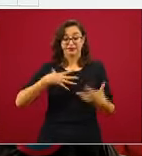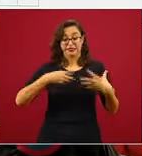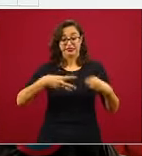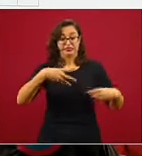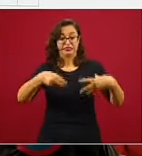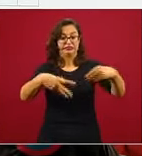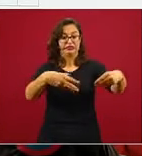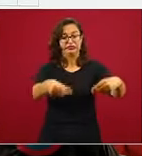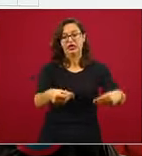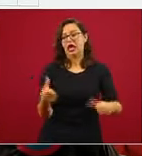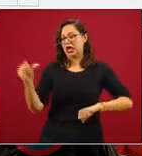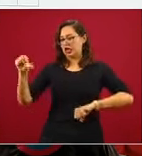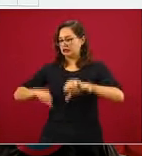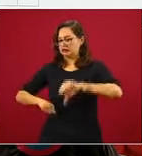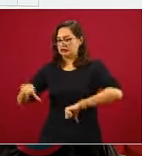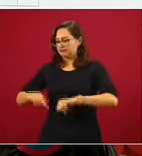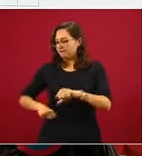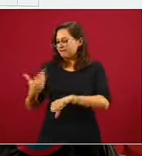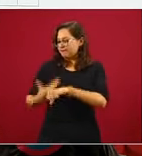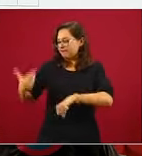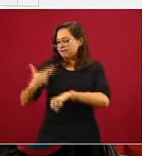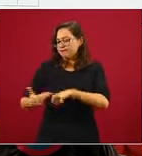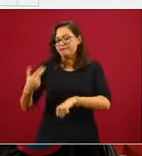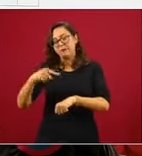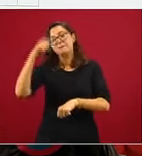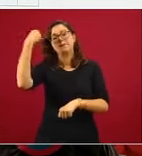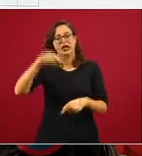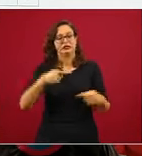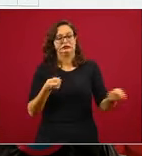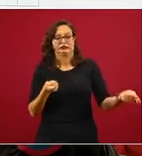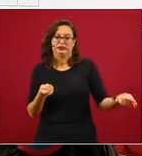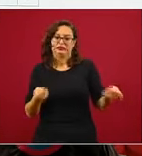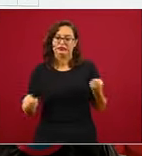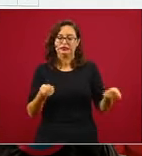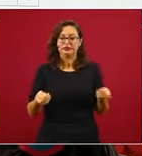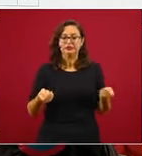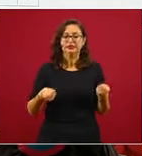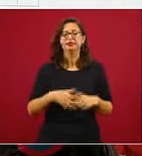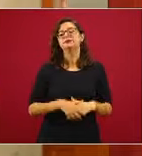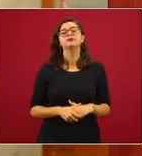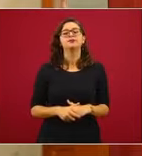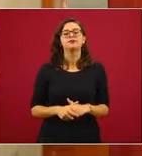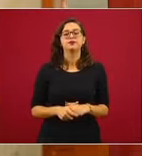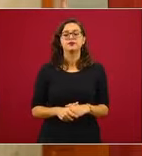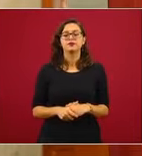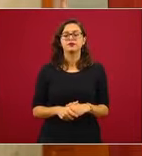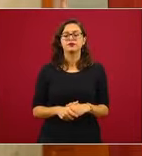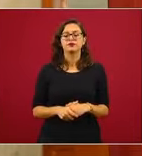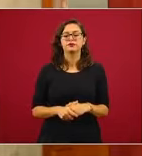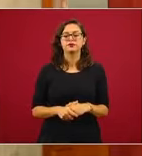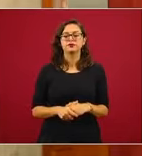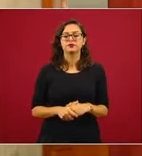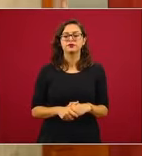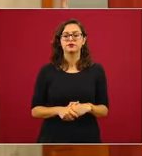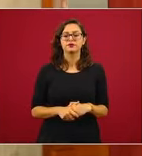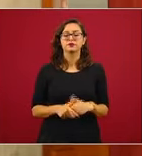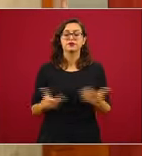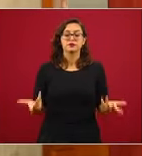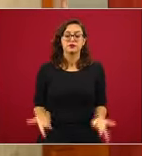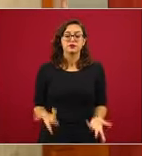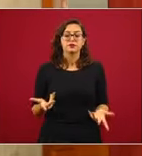para en su momento limitar la transmisión, lógicamente, de COVID-19 y lograr como